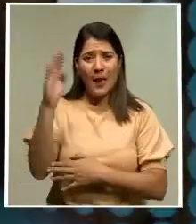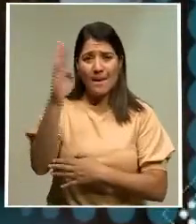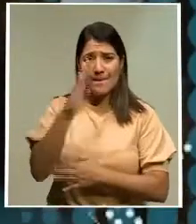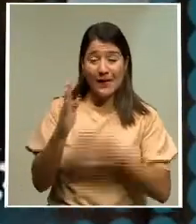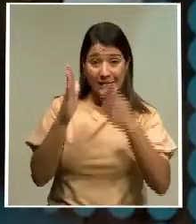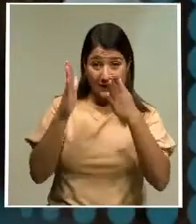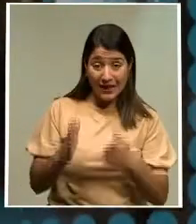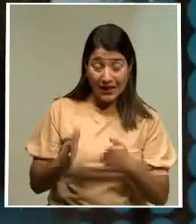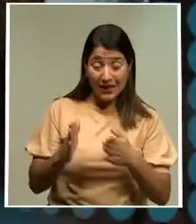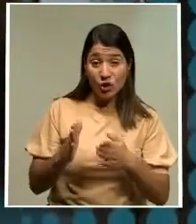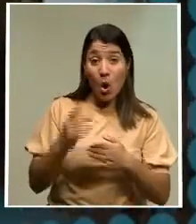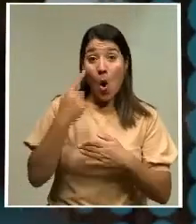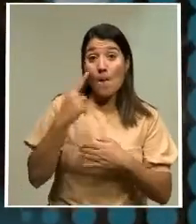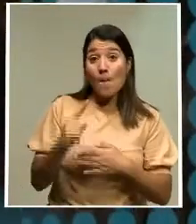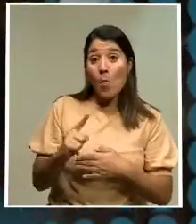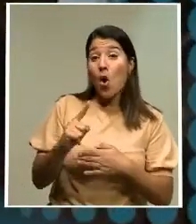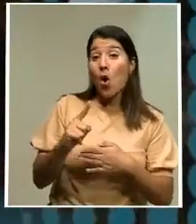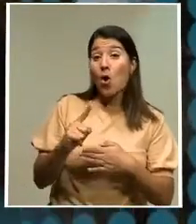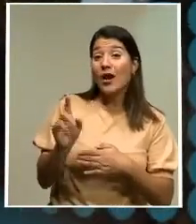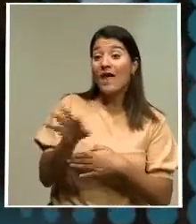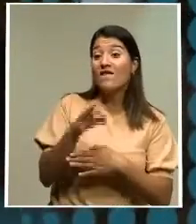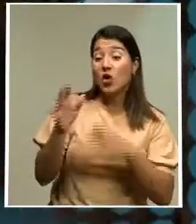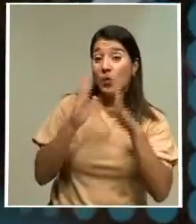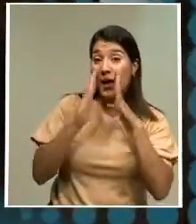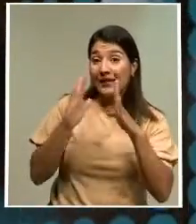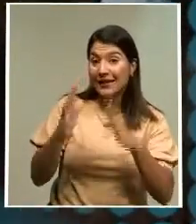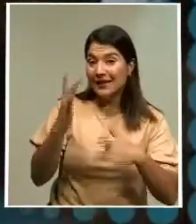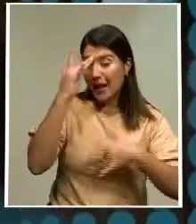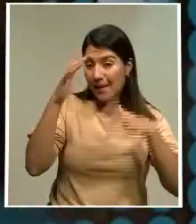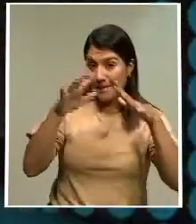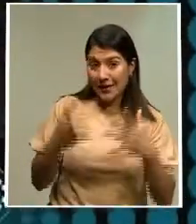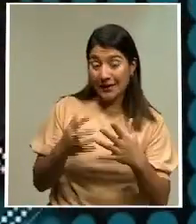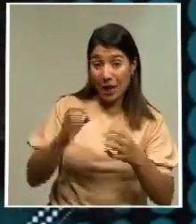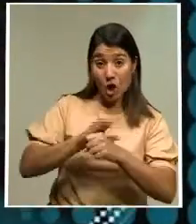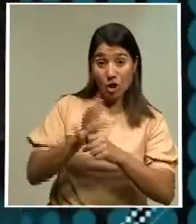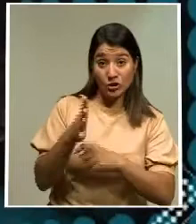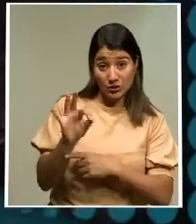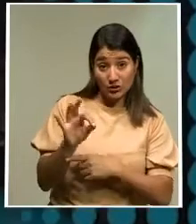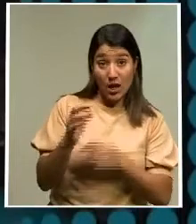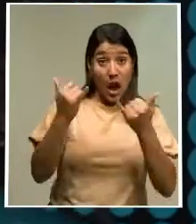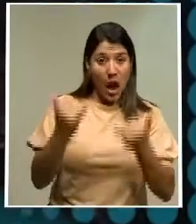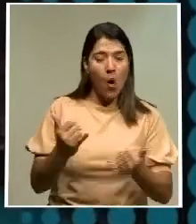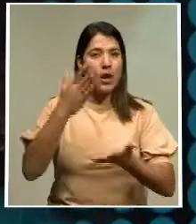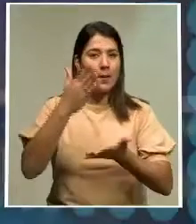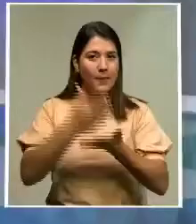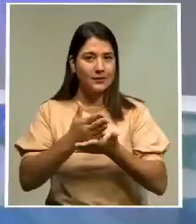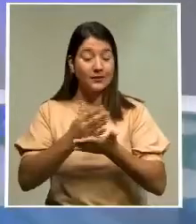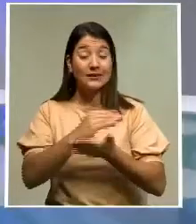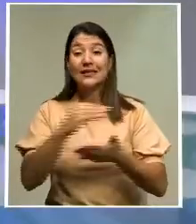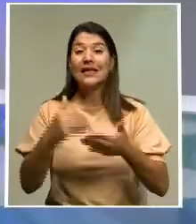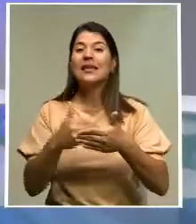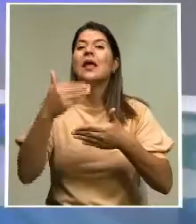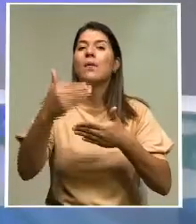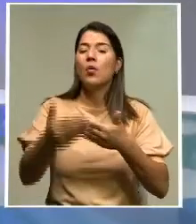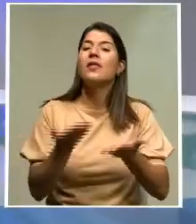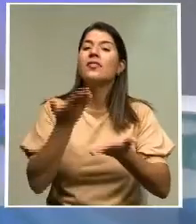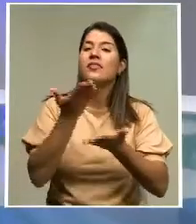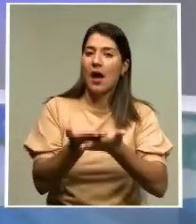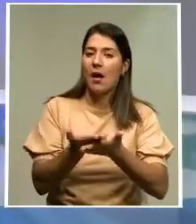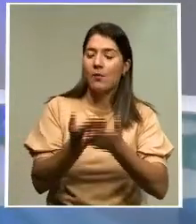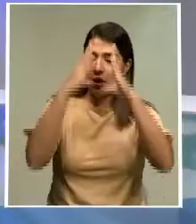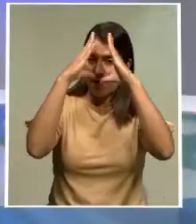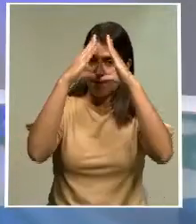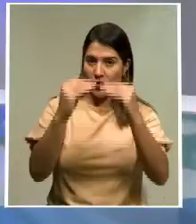brasileños tras el manejo de la pandemia del COVID. Ahora vamos a una pausa y luego le ofrecemos